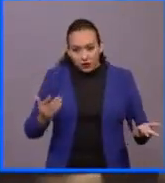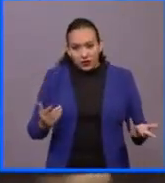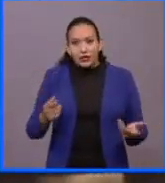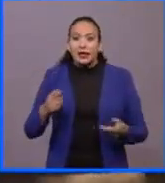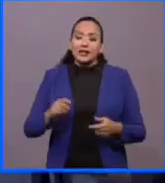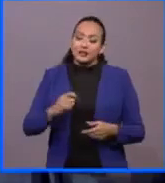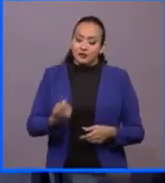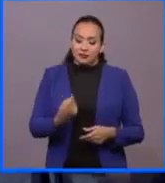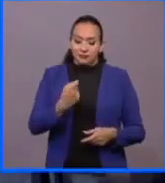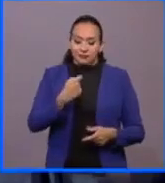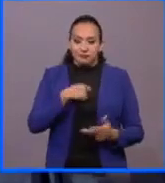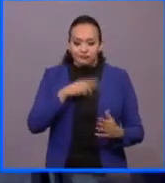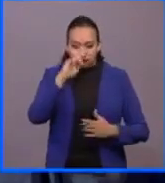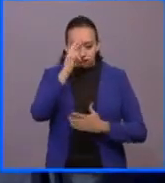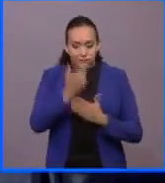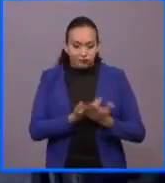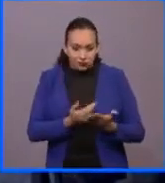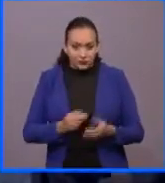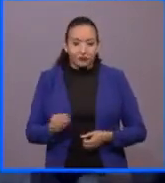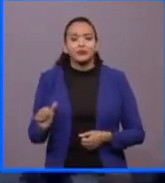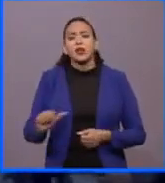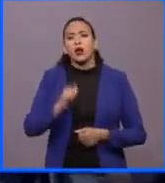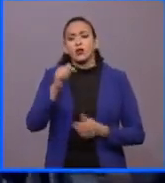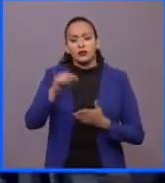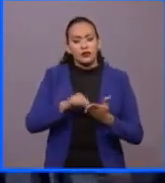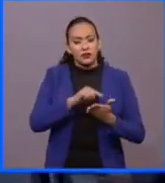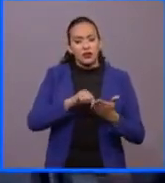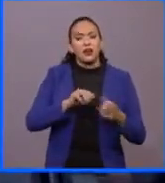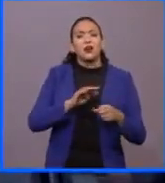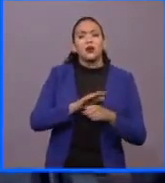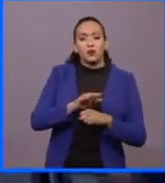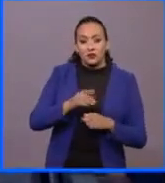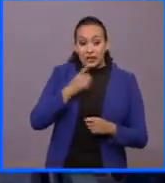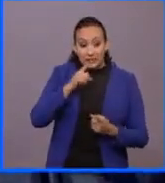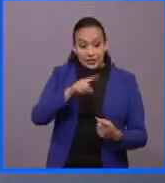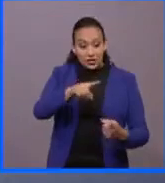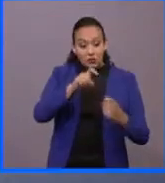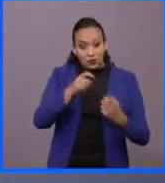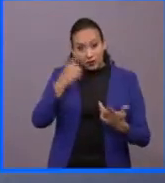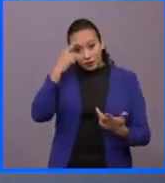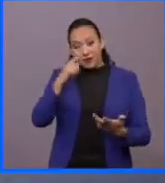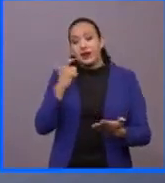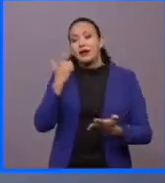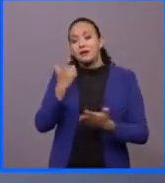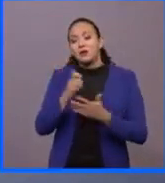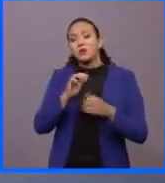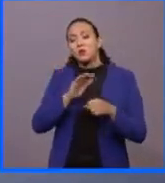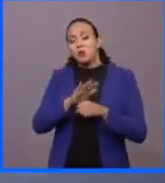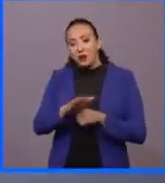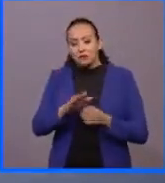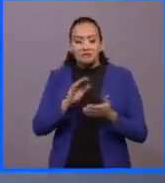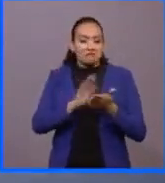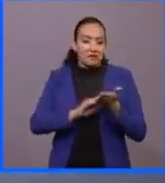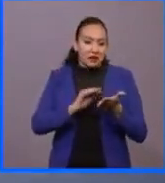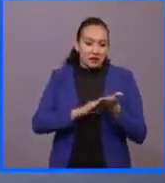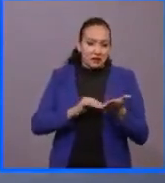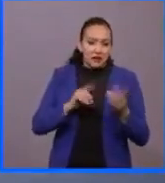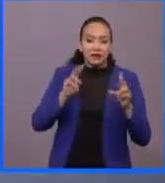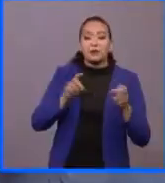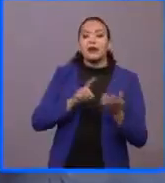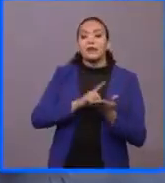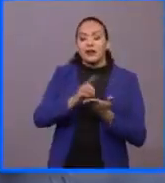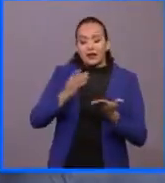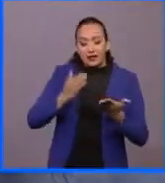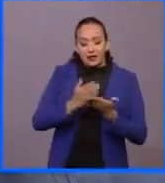derecho a la identidad. Asimismo, anuló disposiciones que imponían cobros por la expedición de documentos no relacionados con el derecho